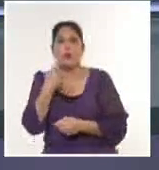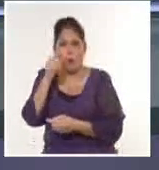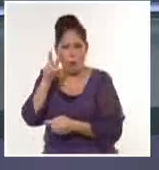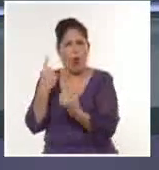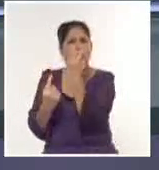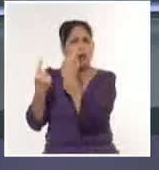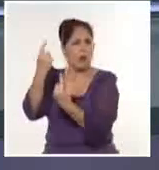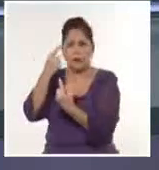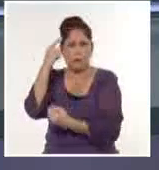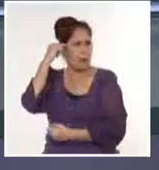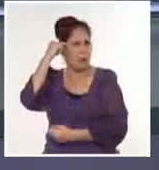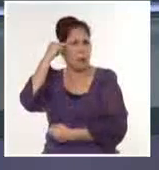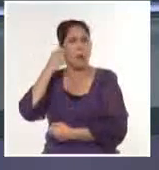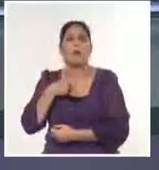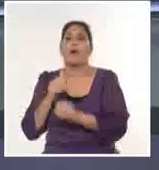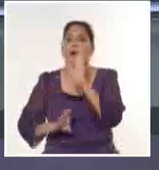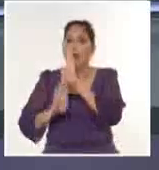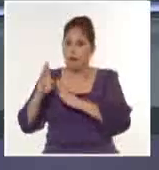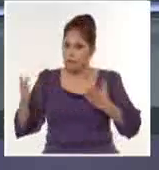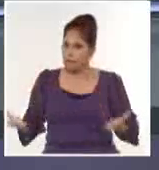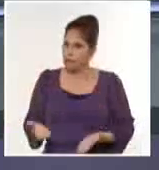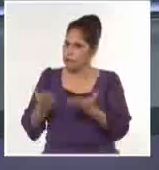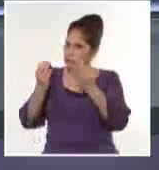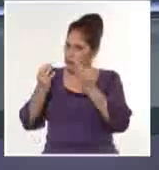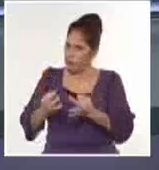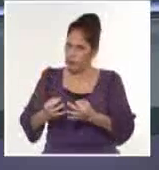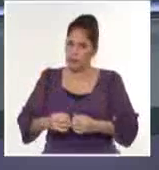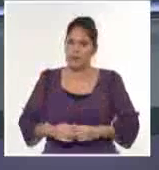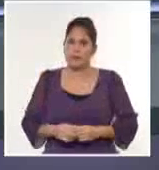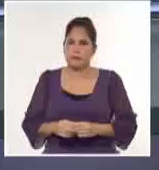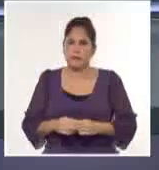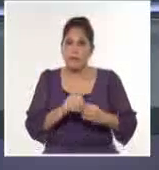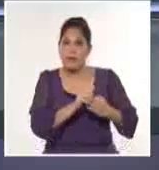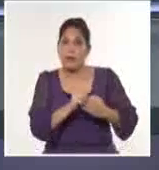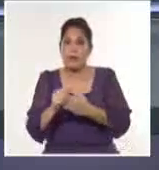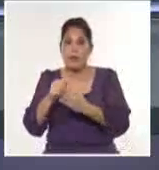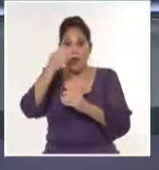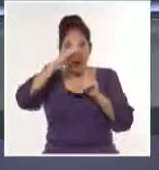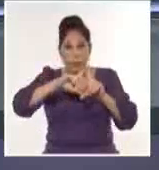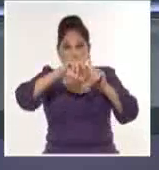asesina y su irreversible decadencia. La guía de Cuba sigue